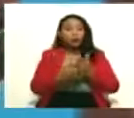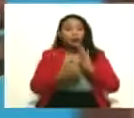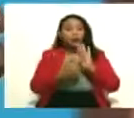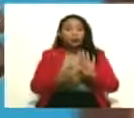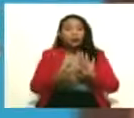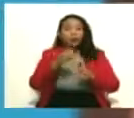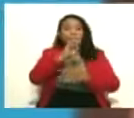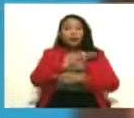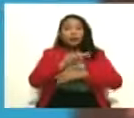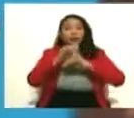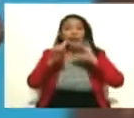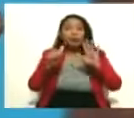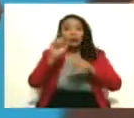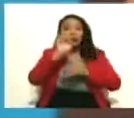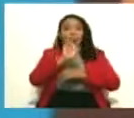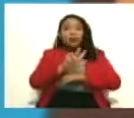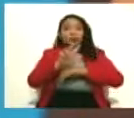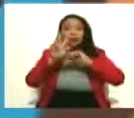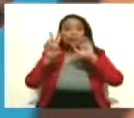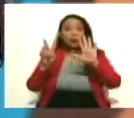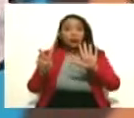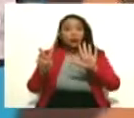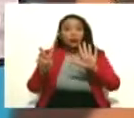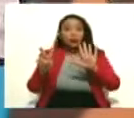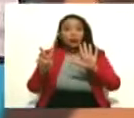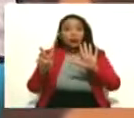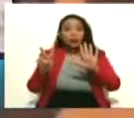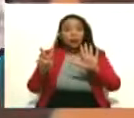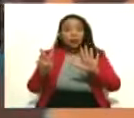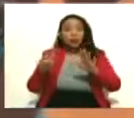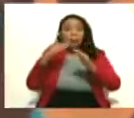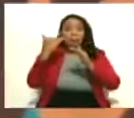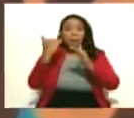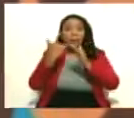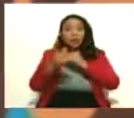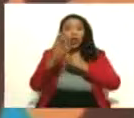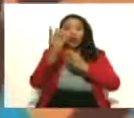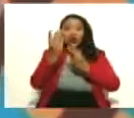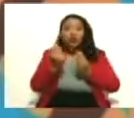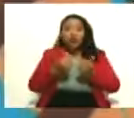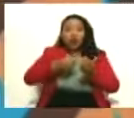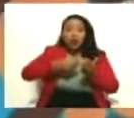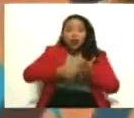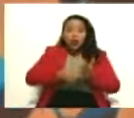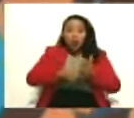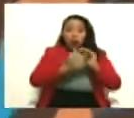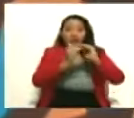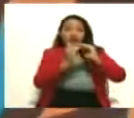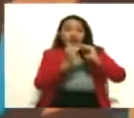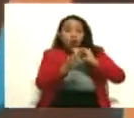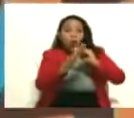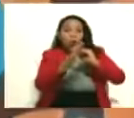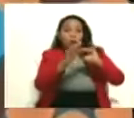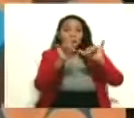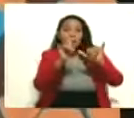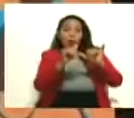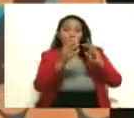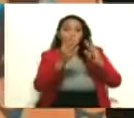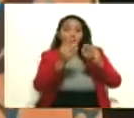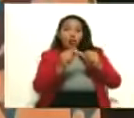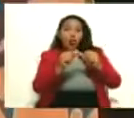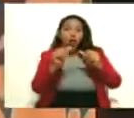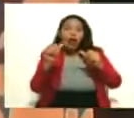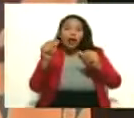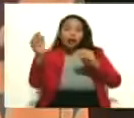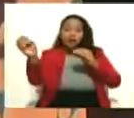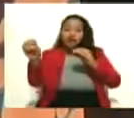del 2637, mandan un mensaje de texto con su número de cédula, más nada, e inmediatamente les van a decir dónde